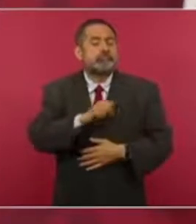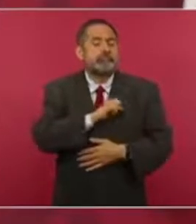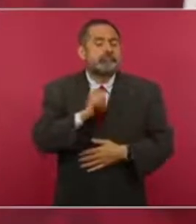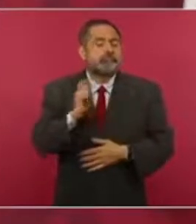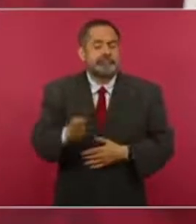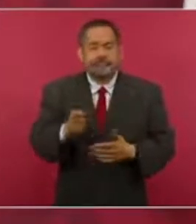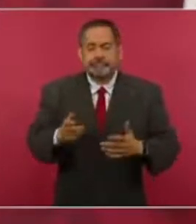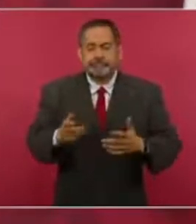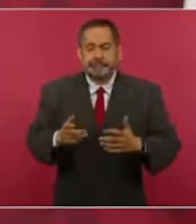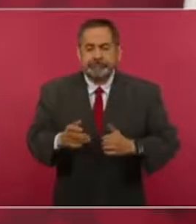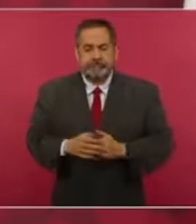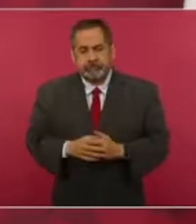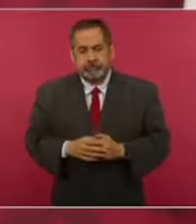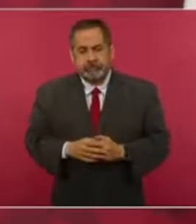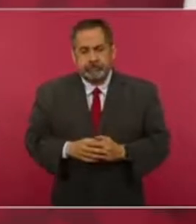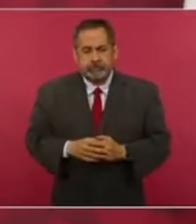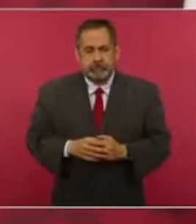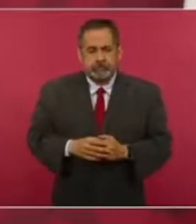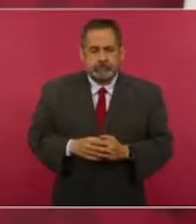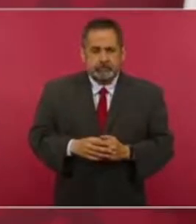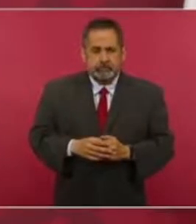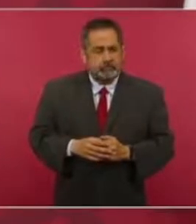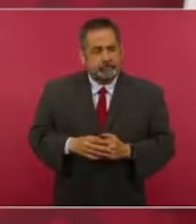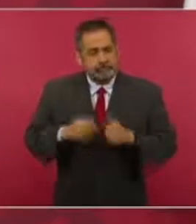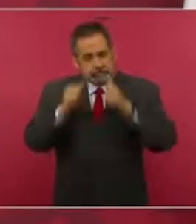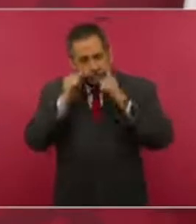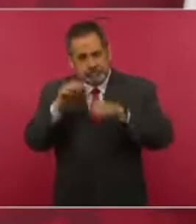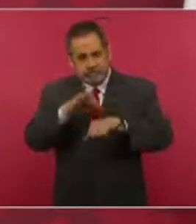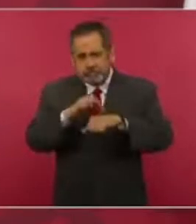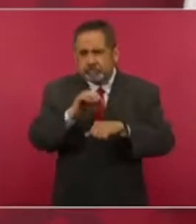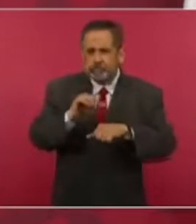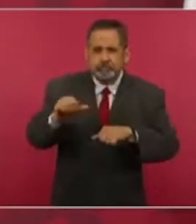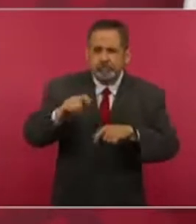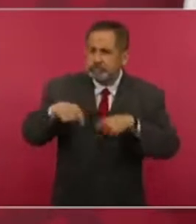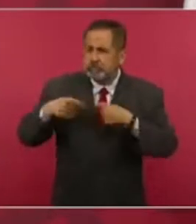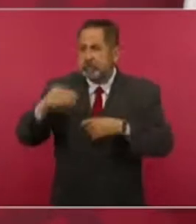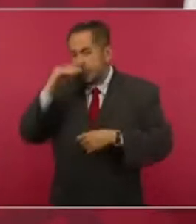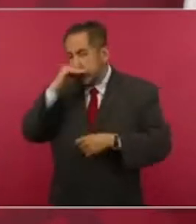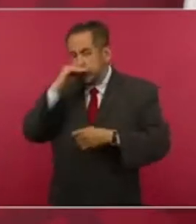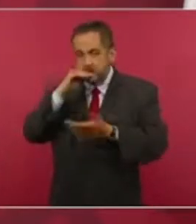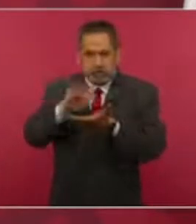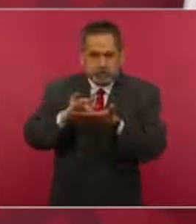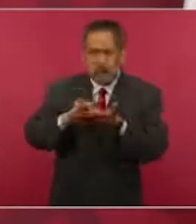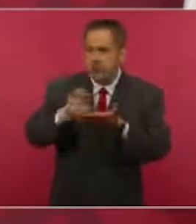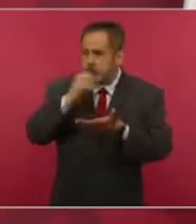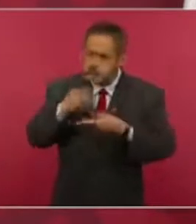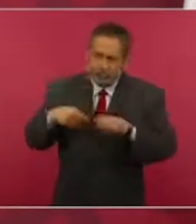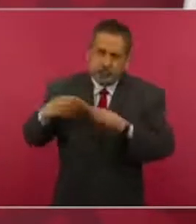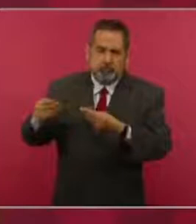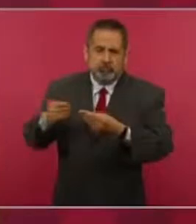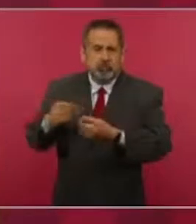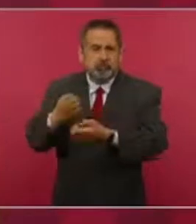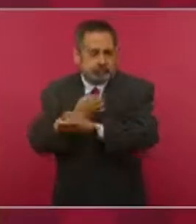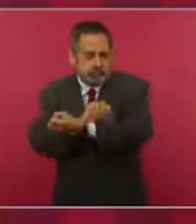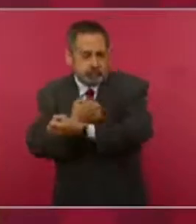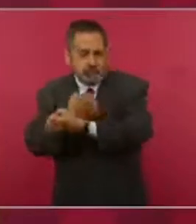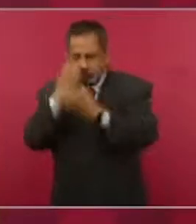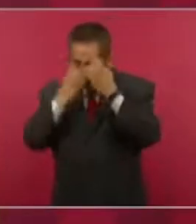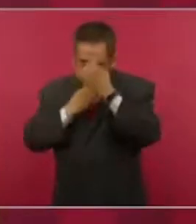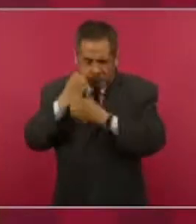que la atención médica y los medicamentos sean gratuitos y los estudios. Ese es el propósito.